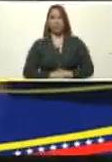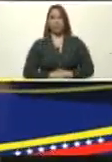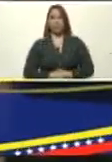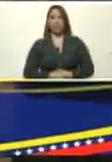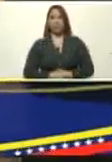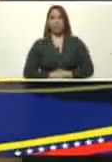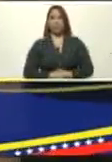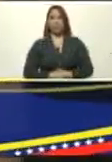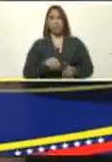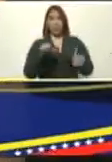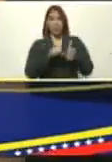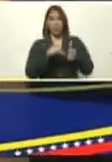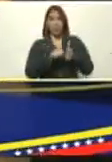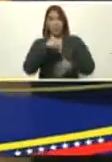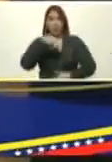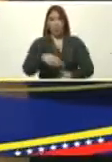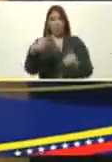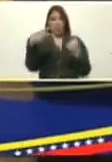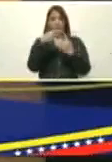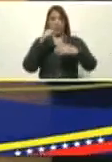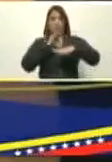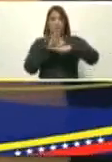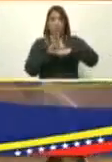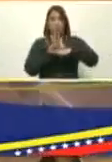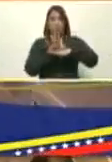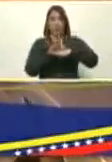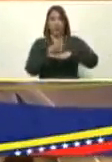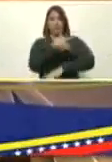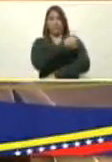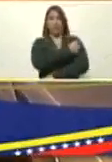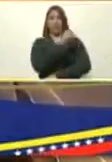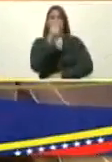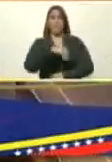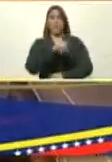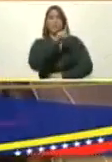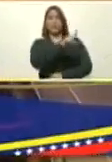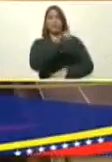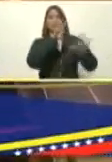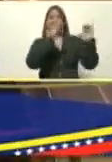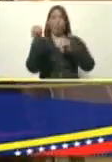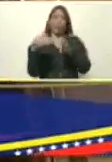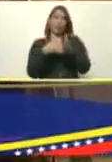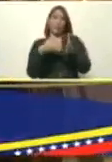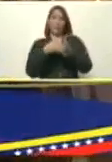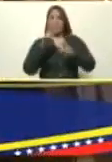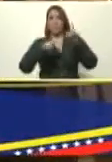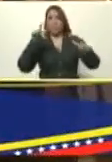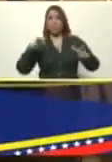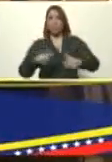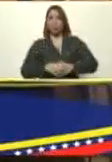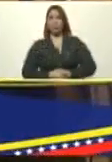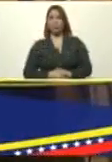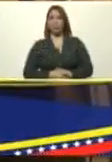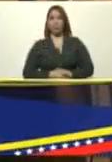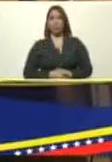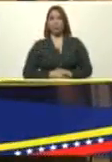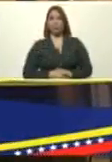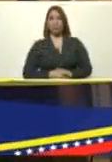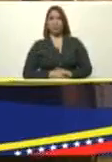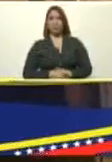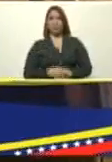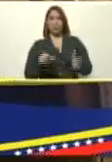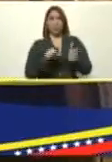este hotel se han vacunado más de 190 mil personas, donde